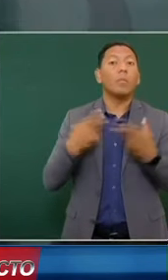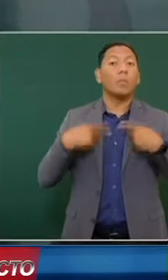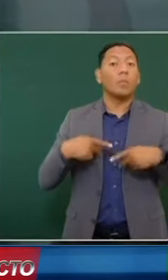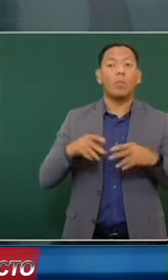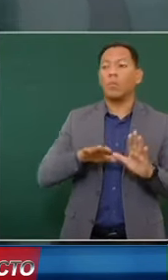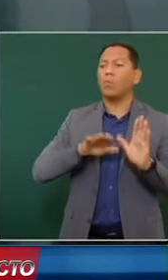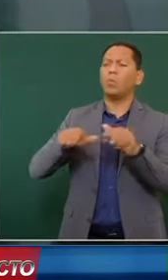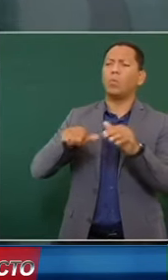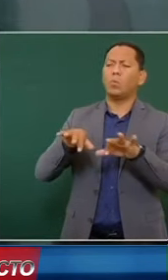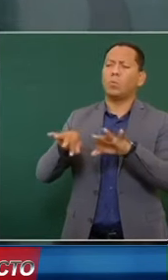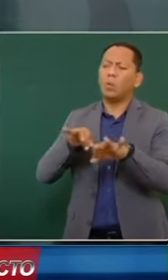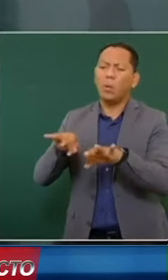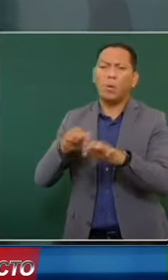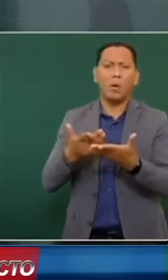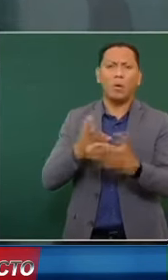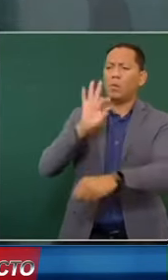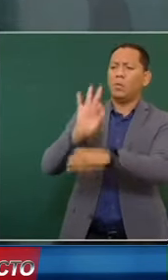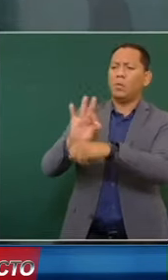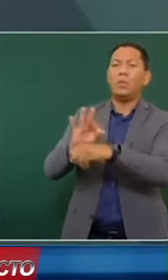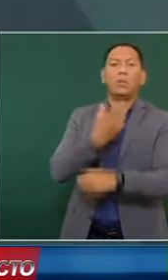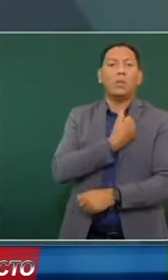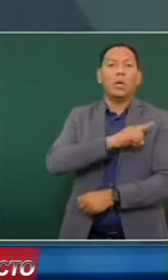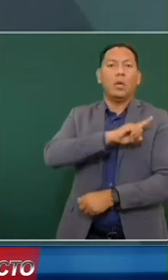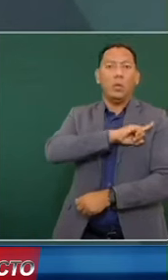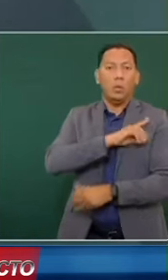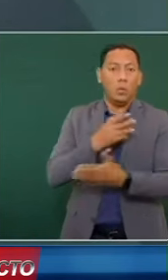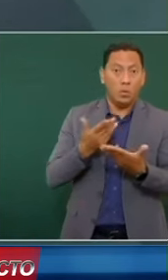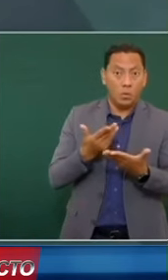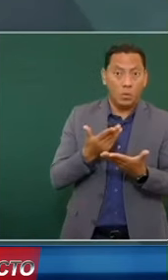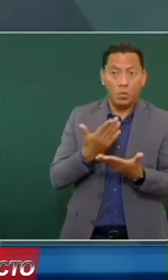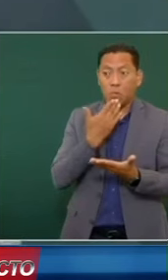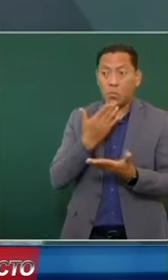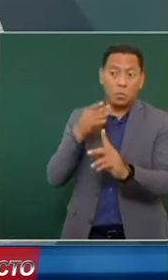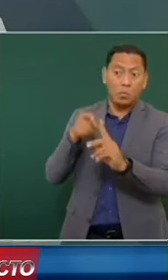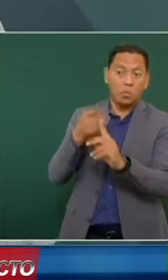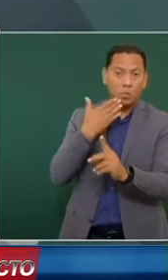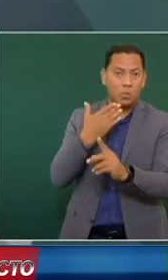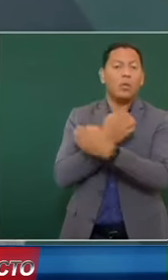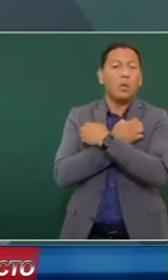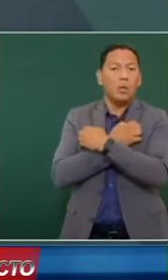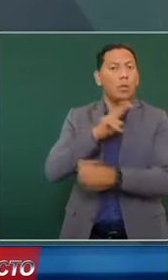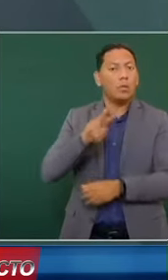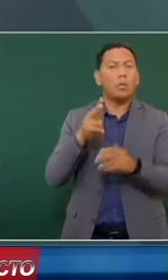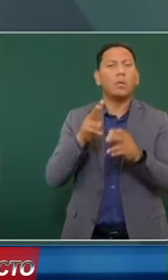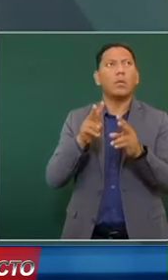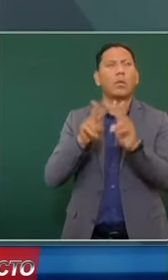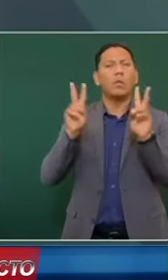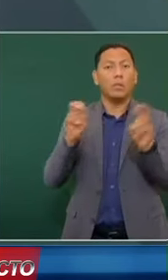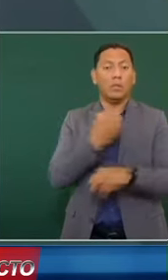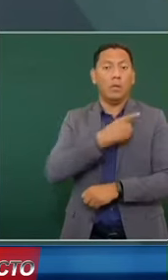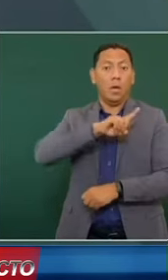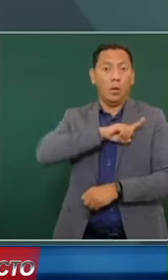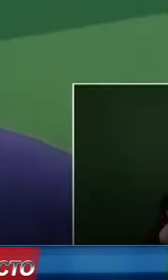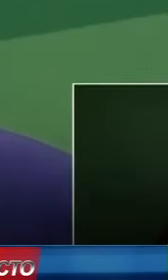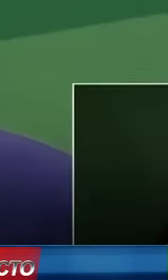AMLO lo que no se da cuenta es que ya está en tiempo de descuento. AMLO, cuando deje de ser presidente, lo que no